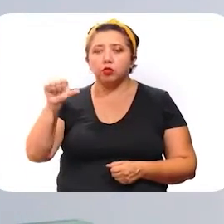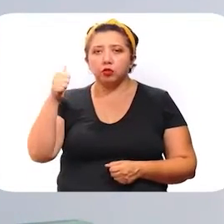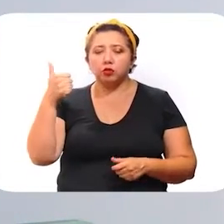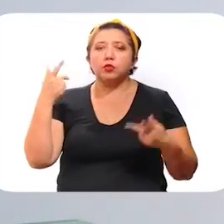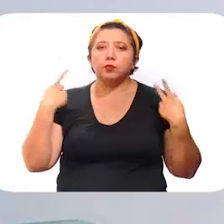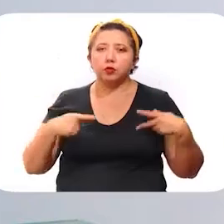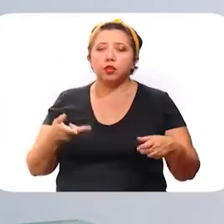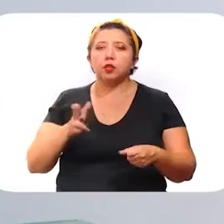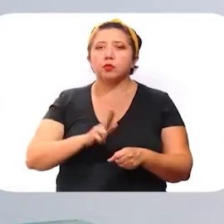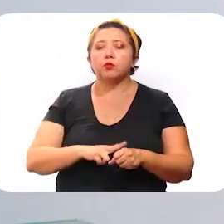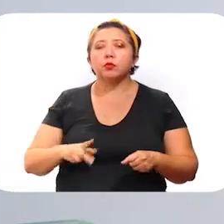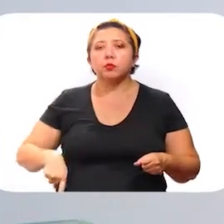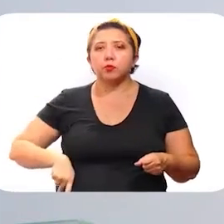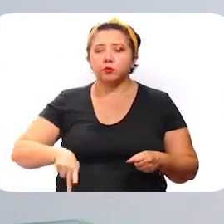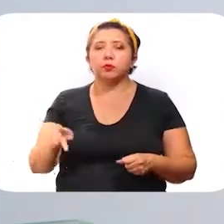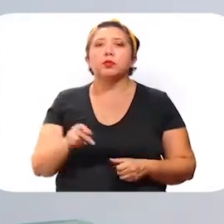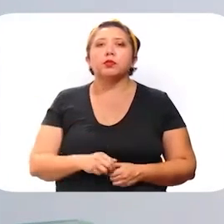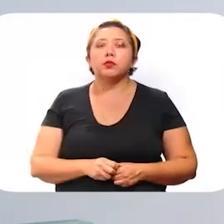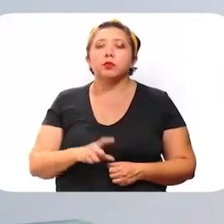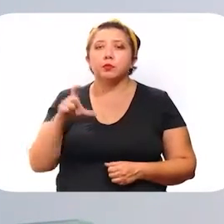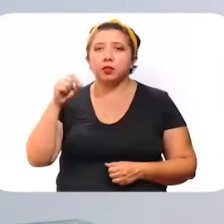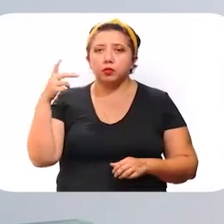211 pacientes en hospitales públicos,